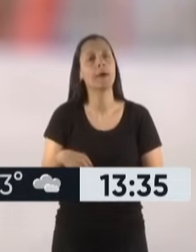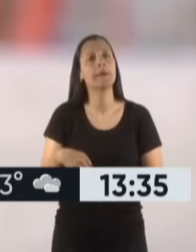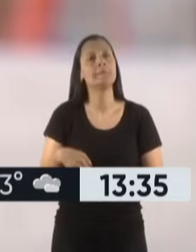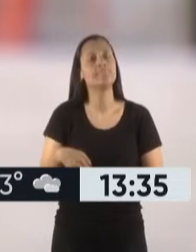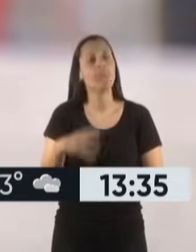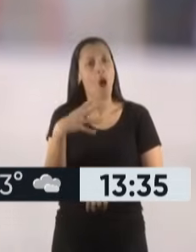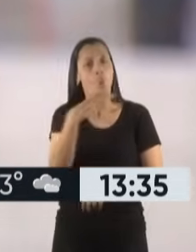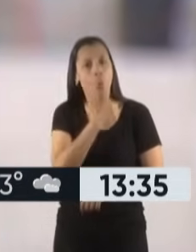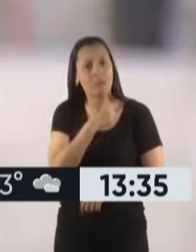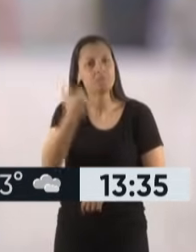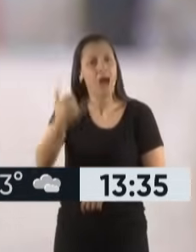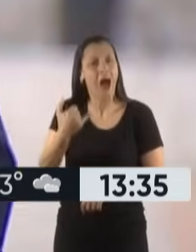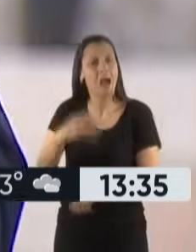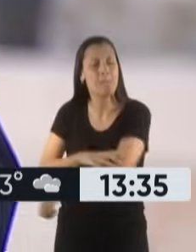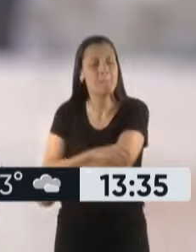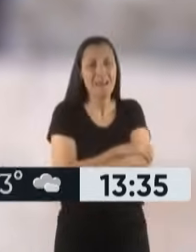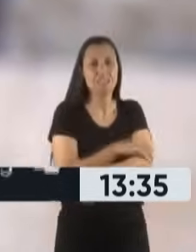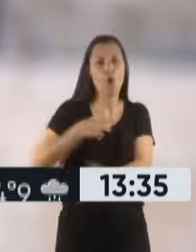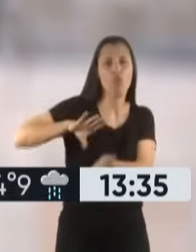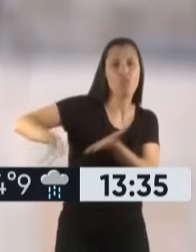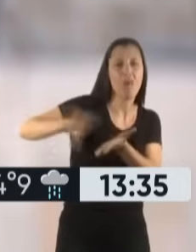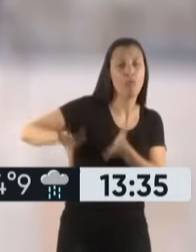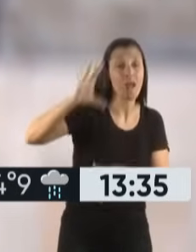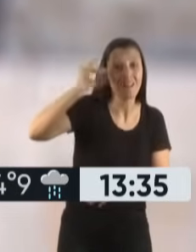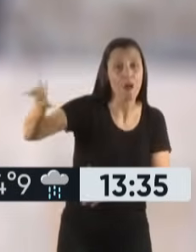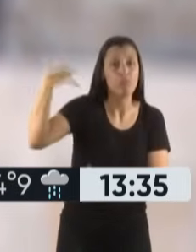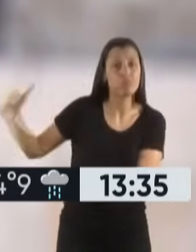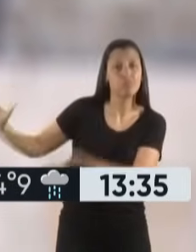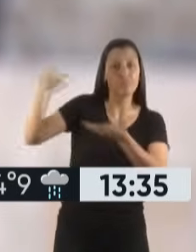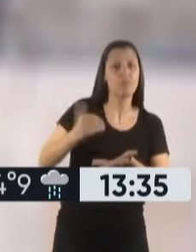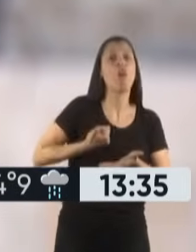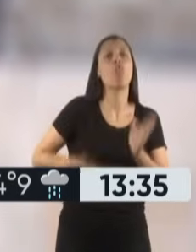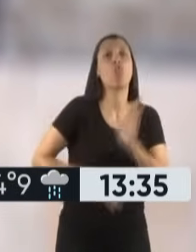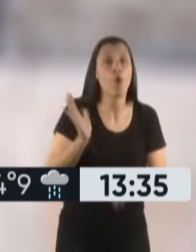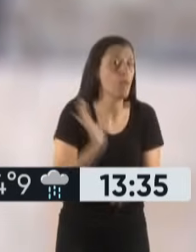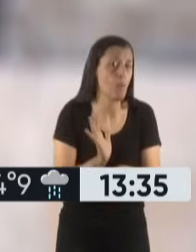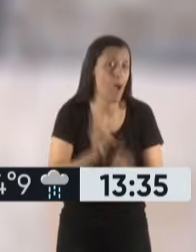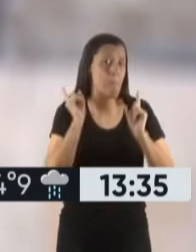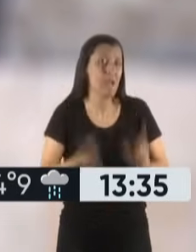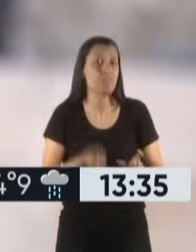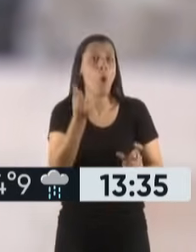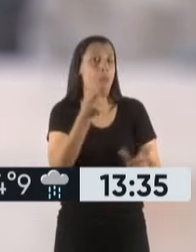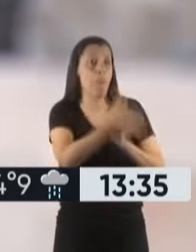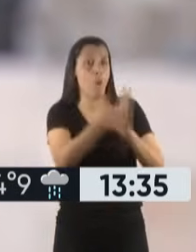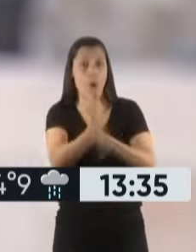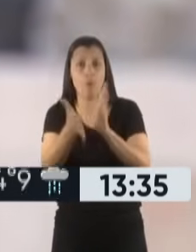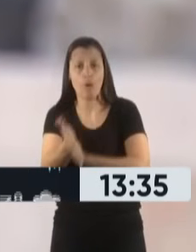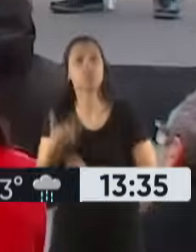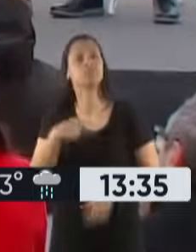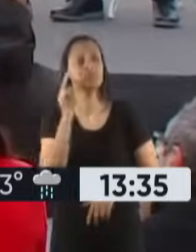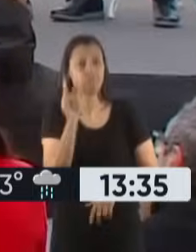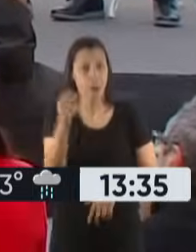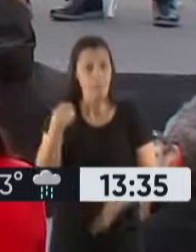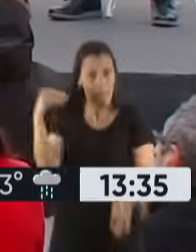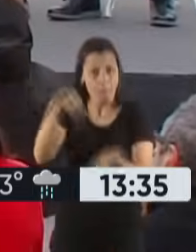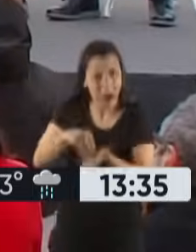deuda que solo sirvió para financiar la fuga de capitales, ver que hay otras